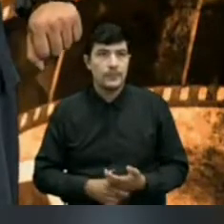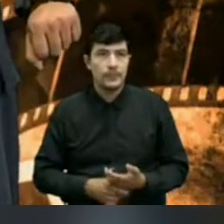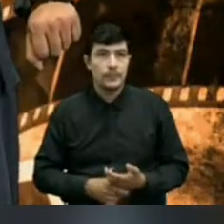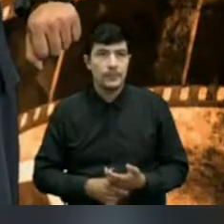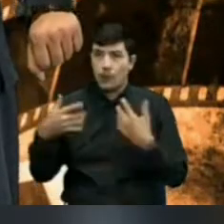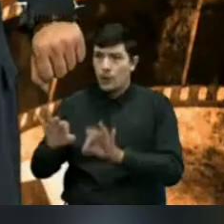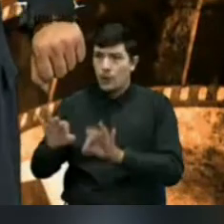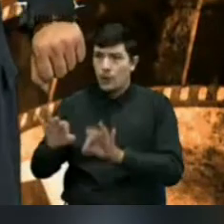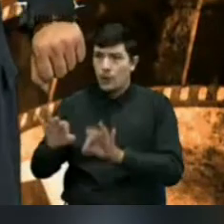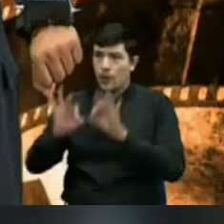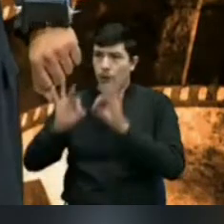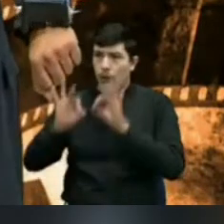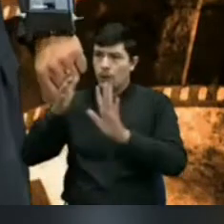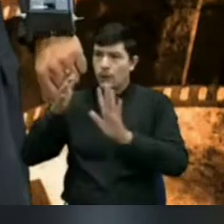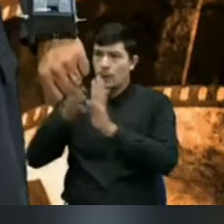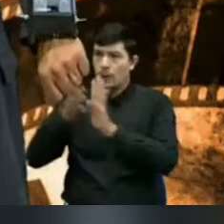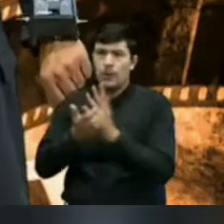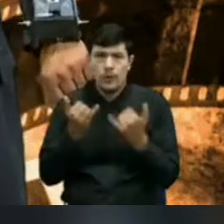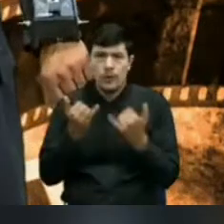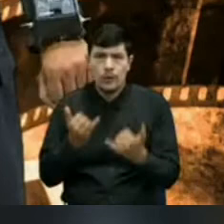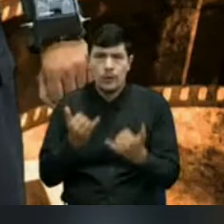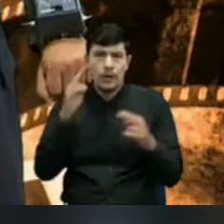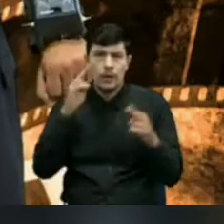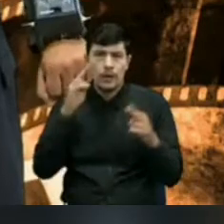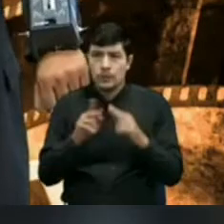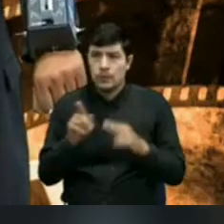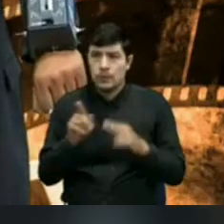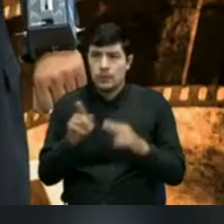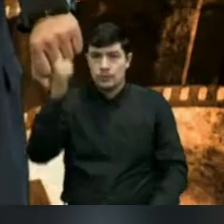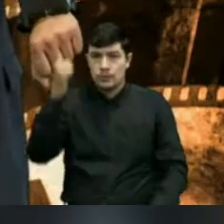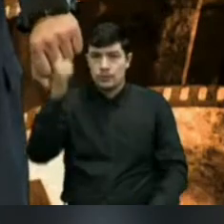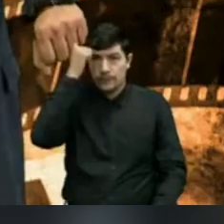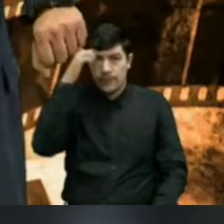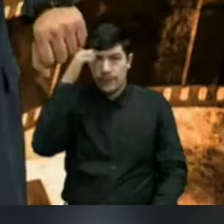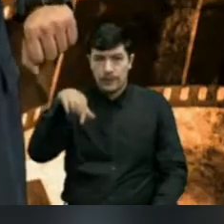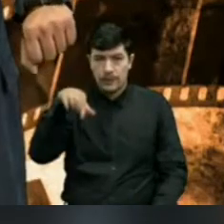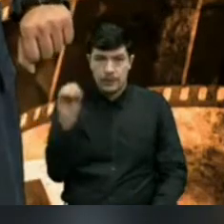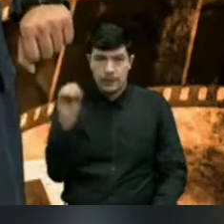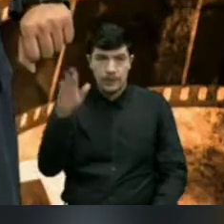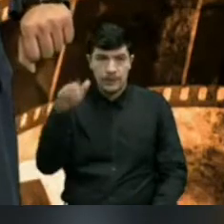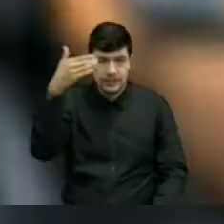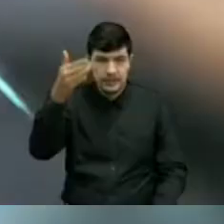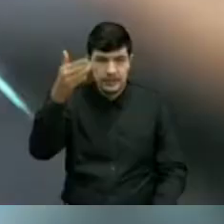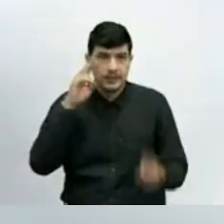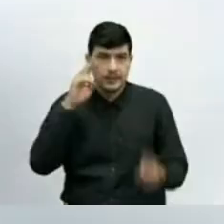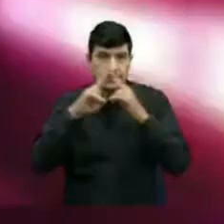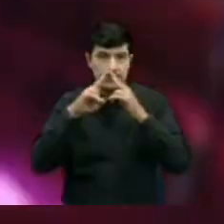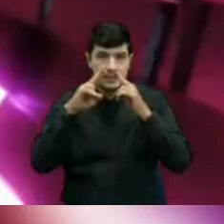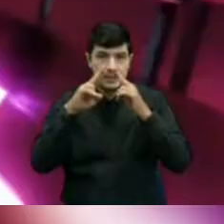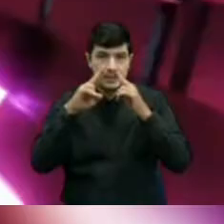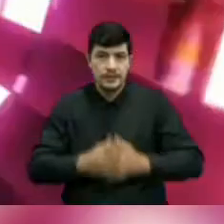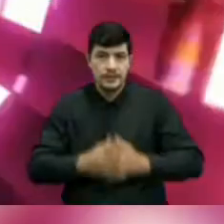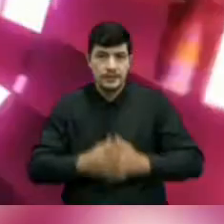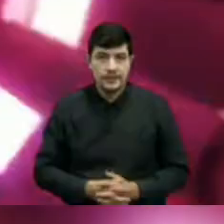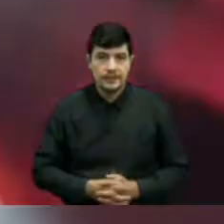información! Ahora vamos con el profesor Po. ¡Hasta una próxima, chicos!